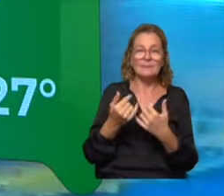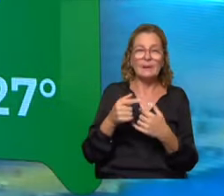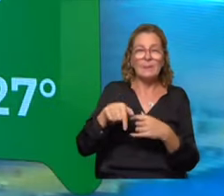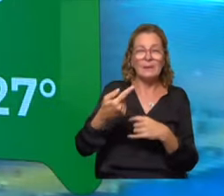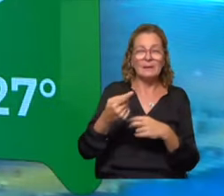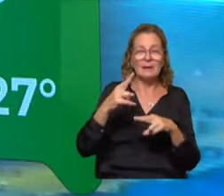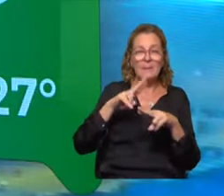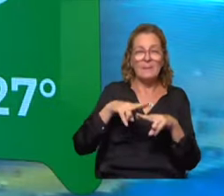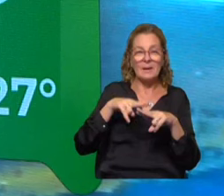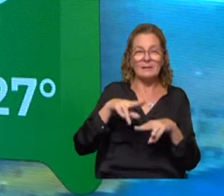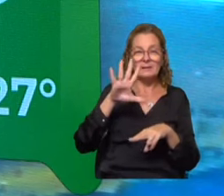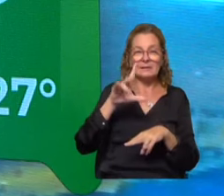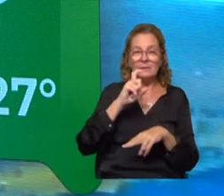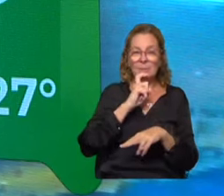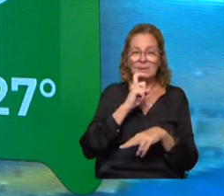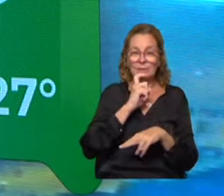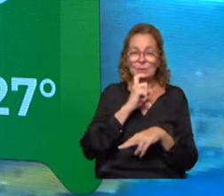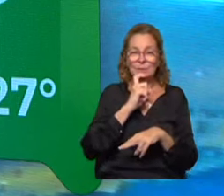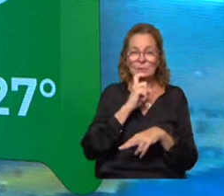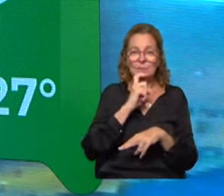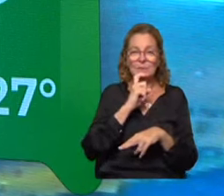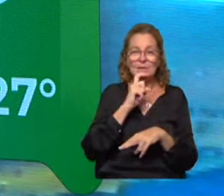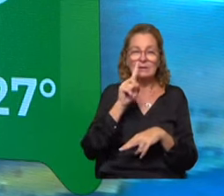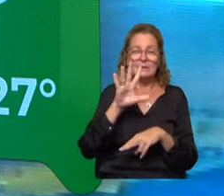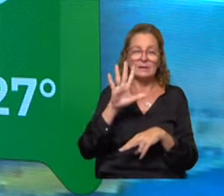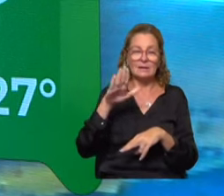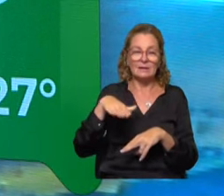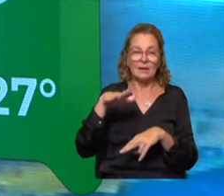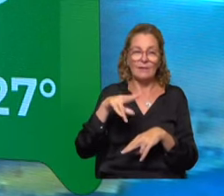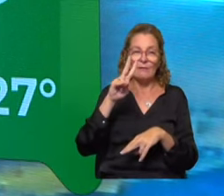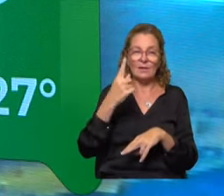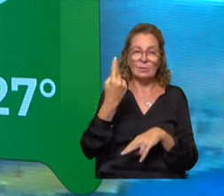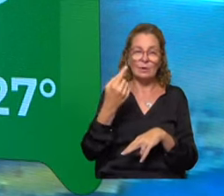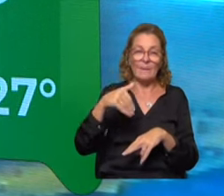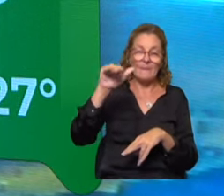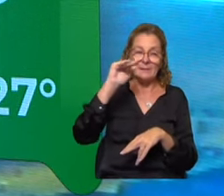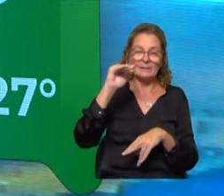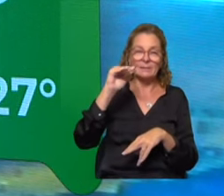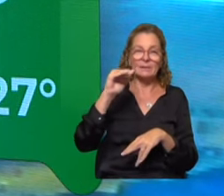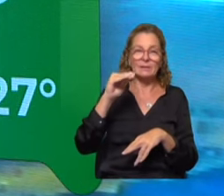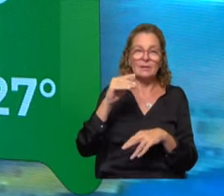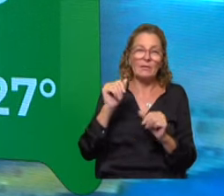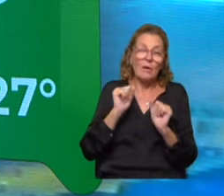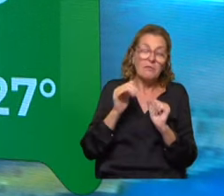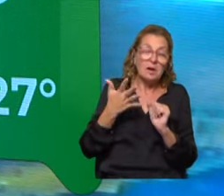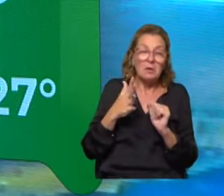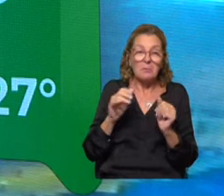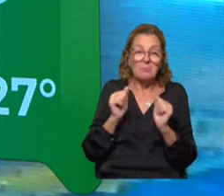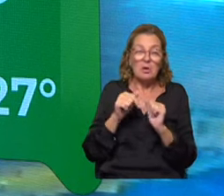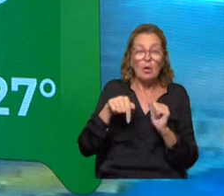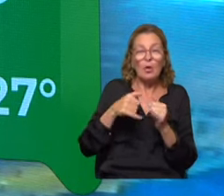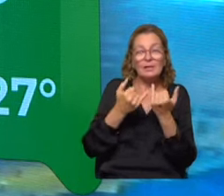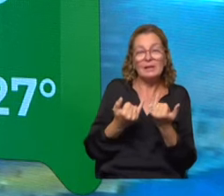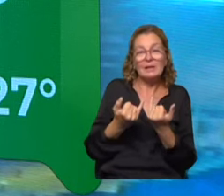Mañana, martes 5 de marzo, habrá 15 grados de mínima, 21 de máxima. Va a estar fresco como el día de